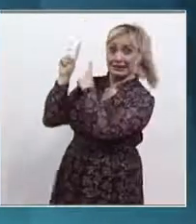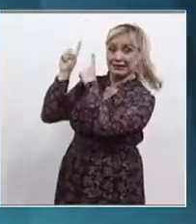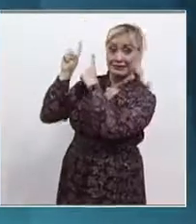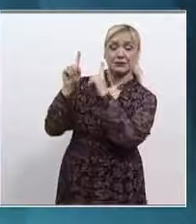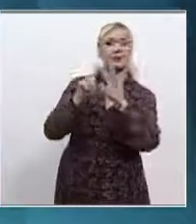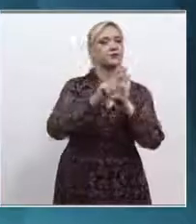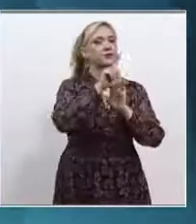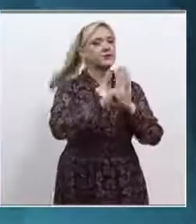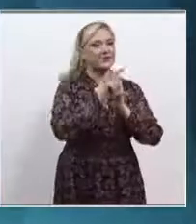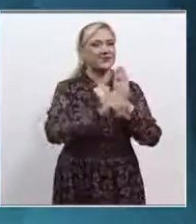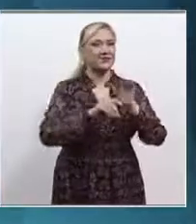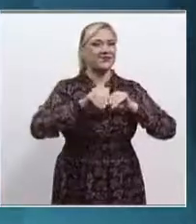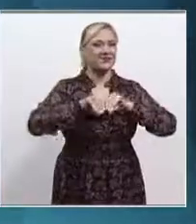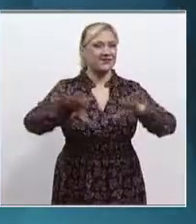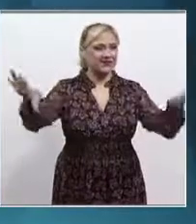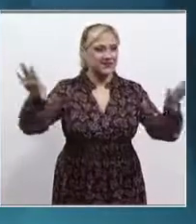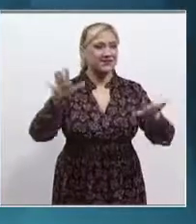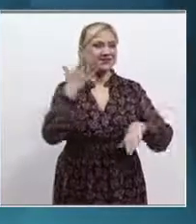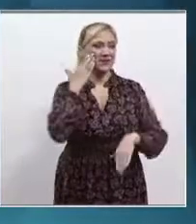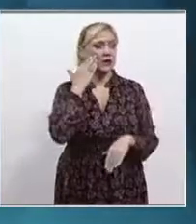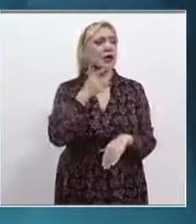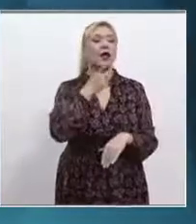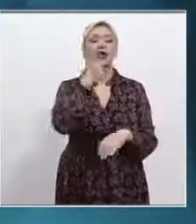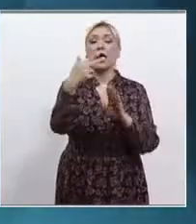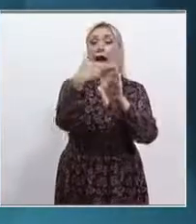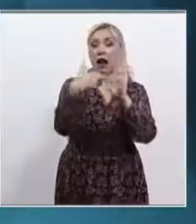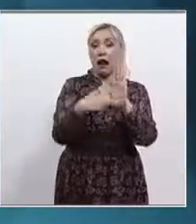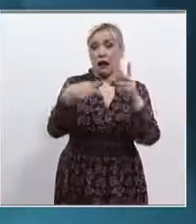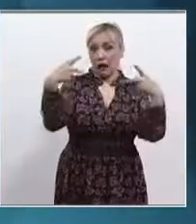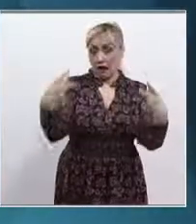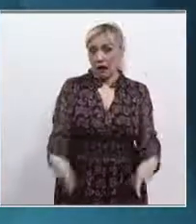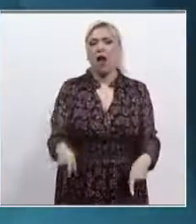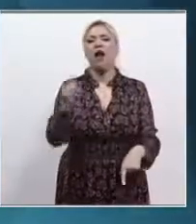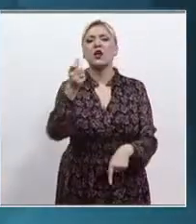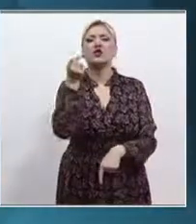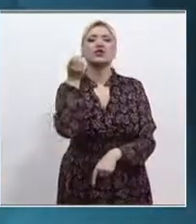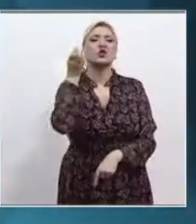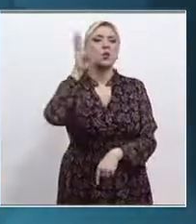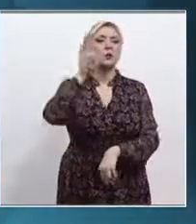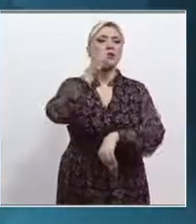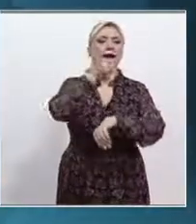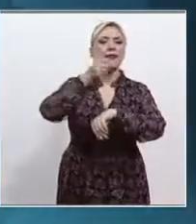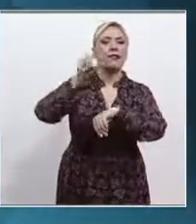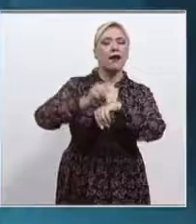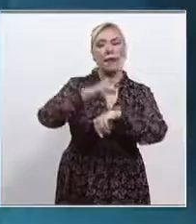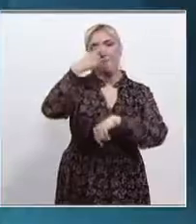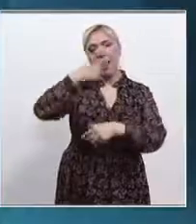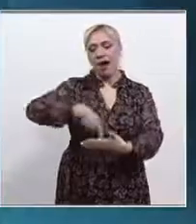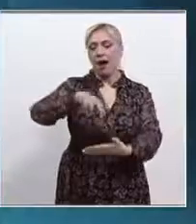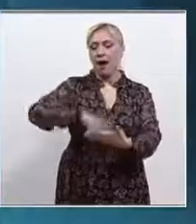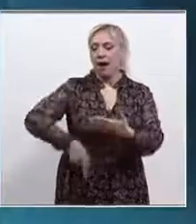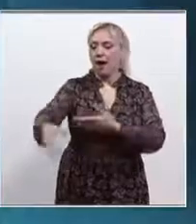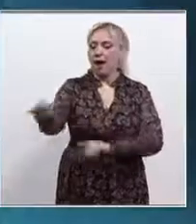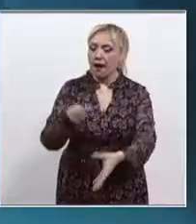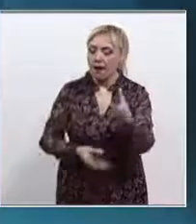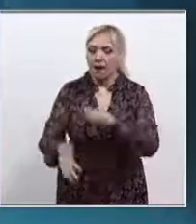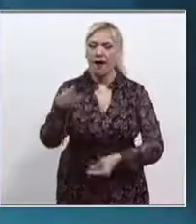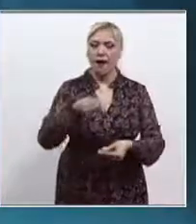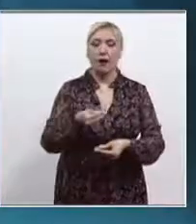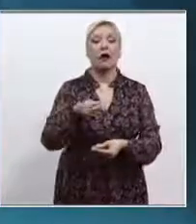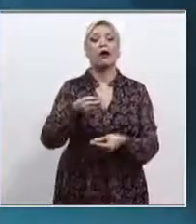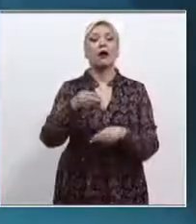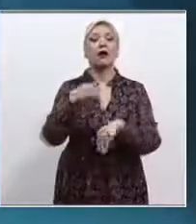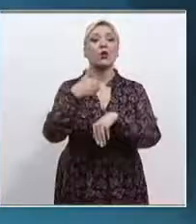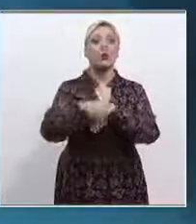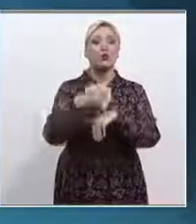que de acuerdo con el reglamento interno, esta función recae en la Subsecretaría General de Acuerdos. El orden de turno lo establece la